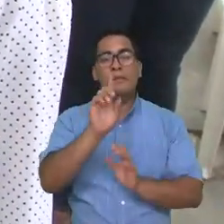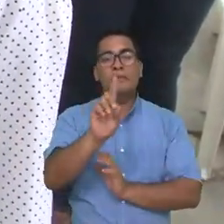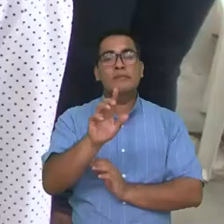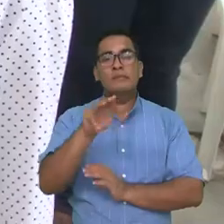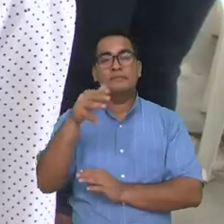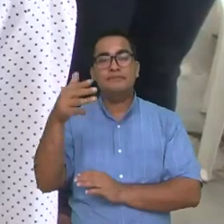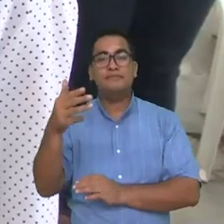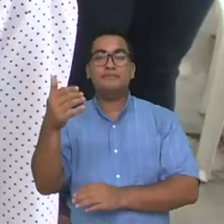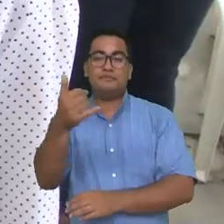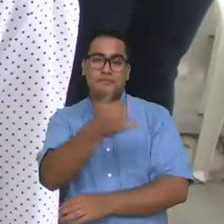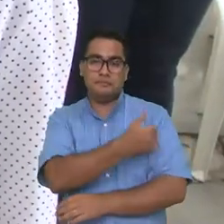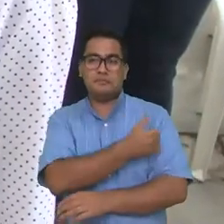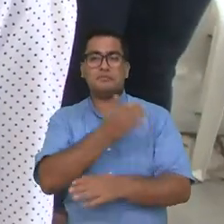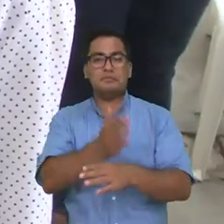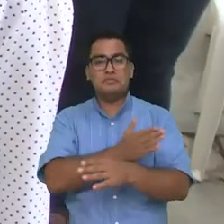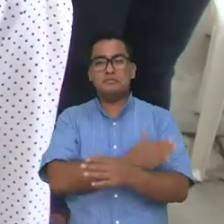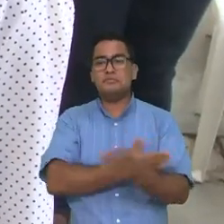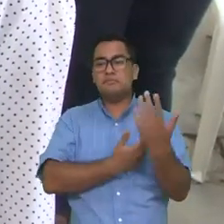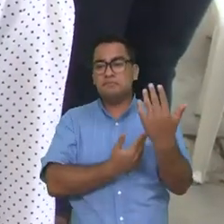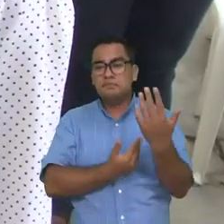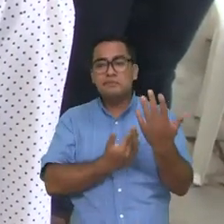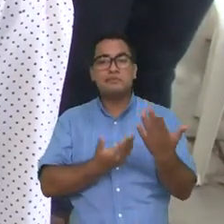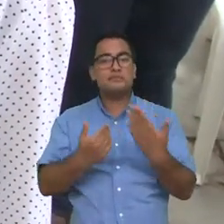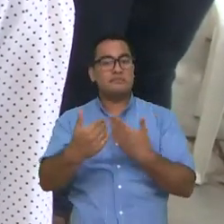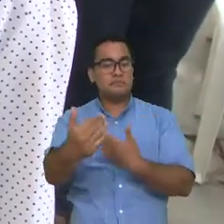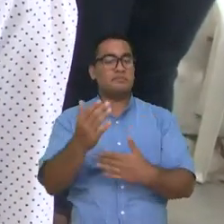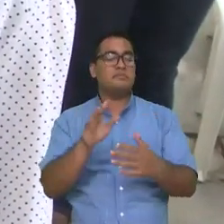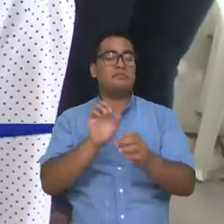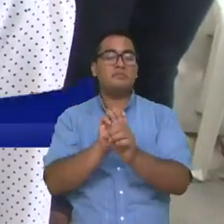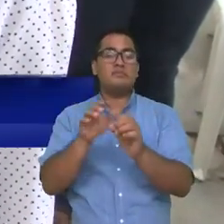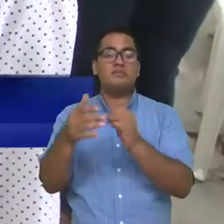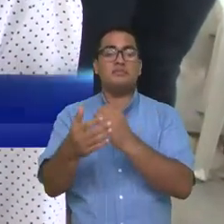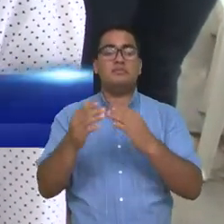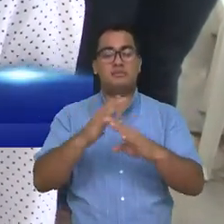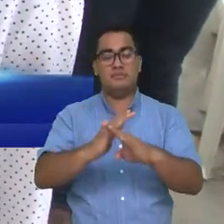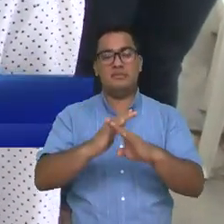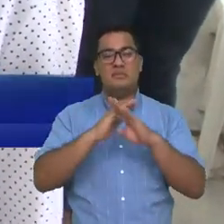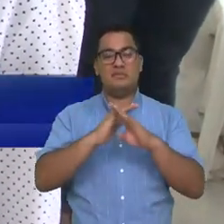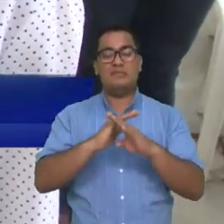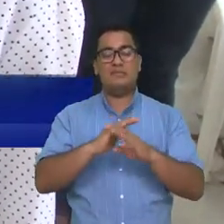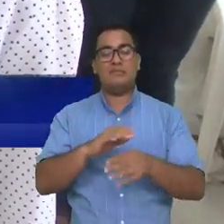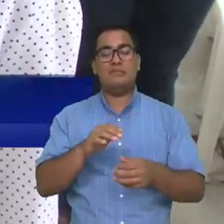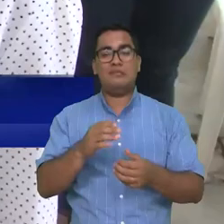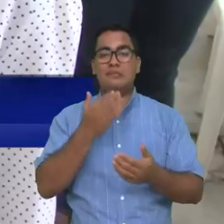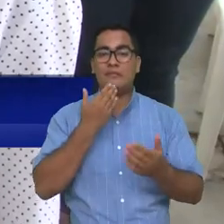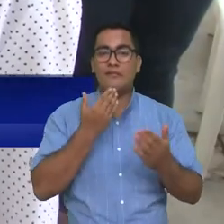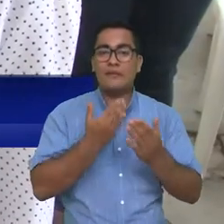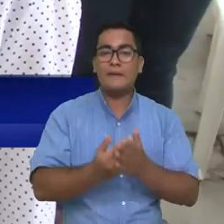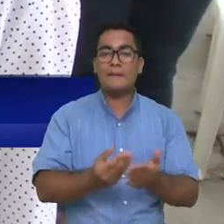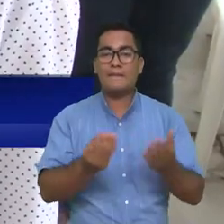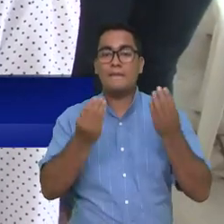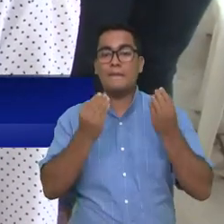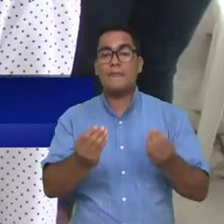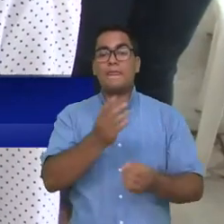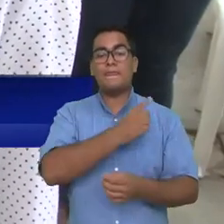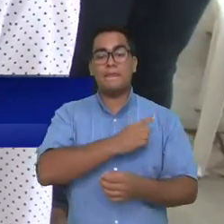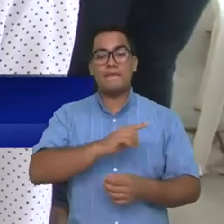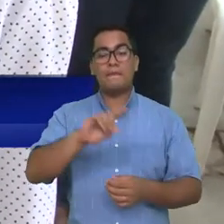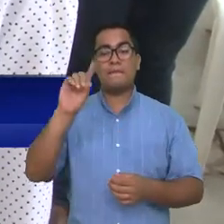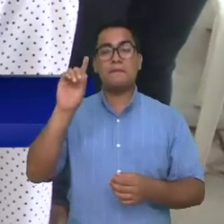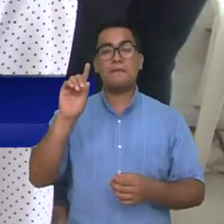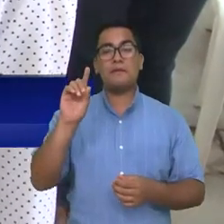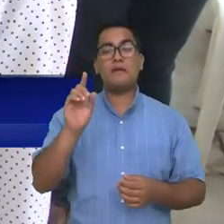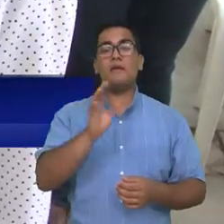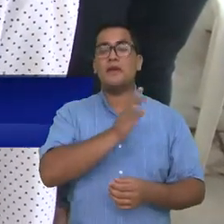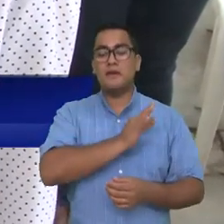19 hospitales preparados, ¿verdad?, para contrarrestar esta epidemia, gracias a Dios. Y tenemos